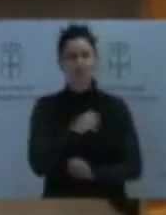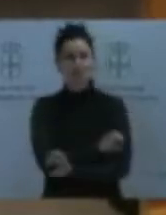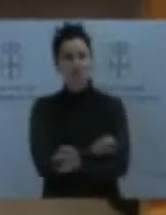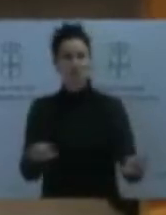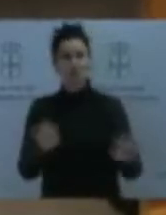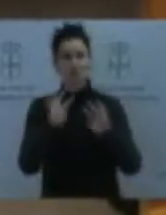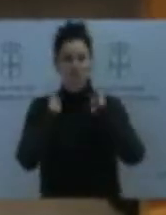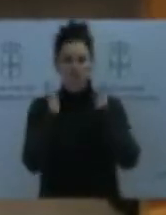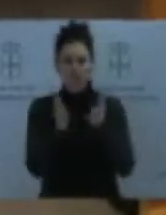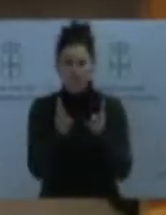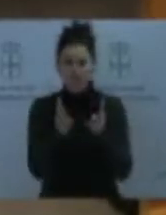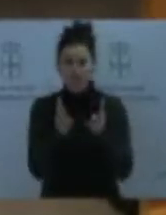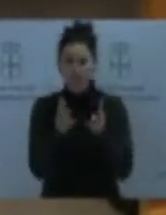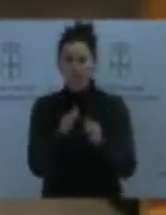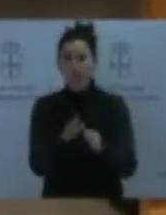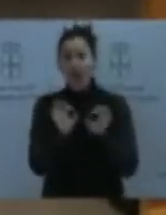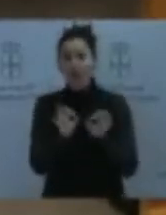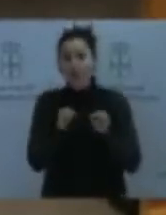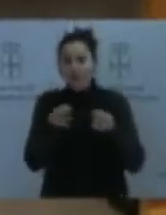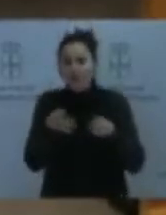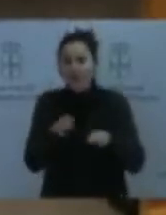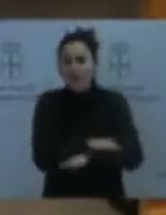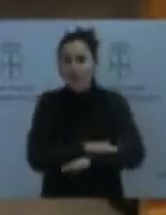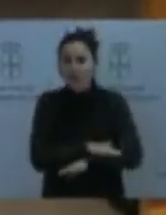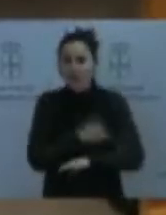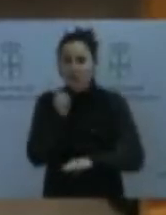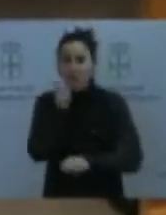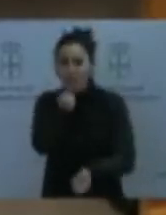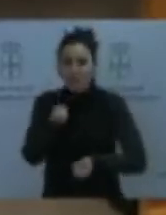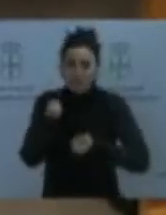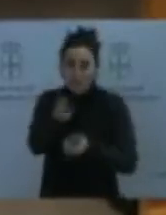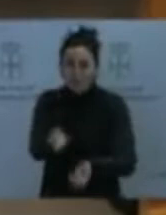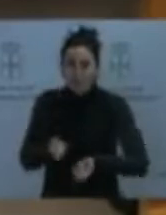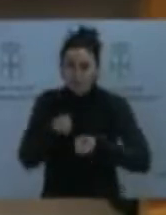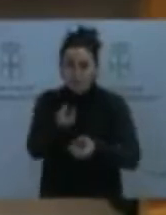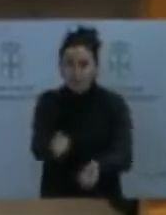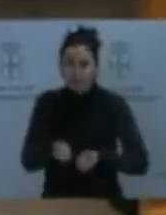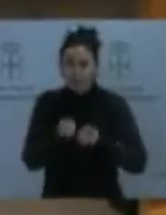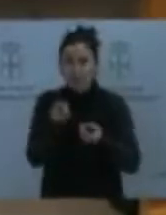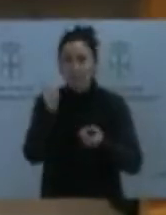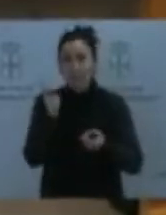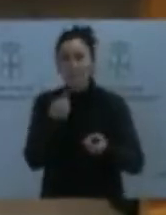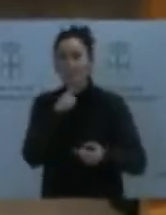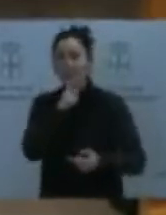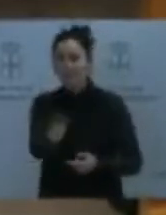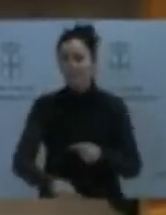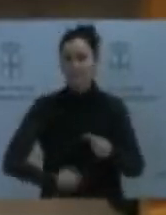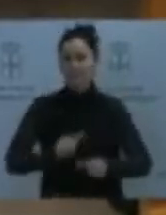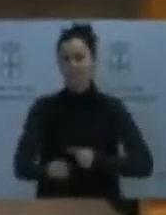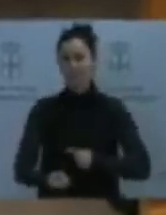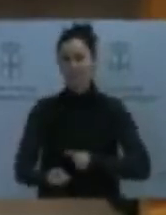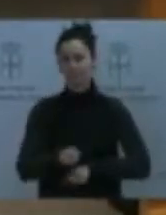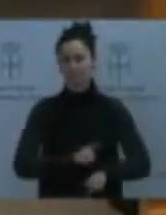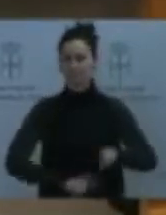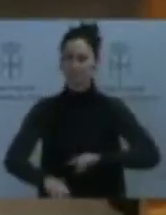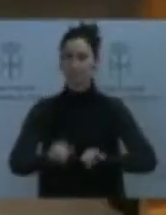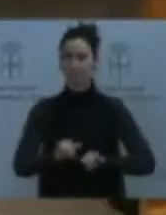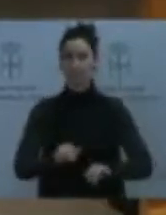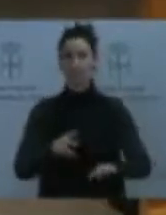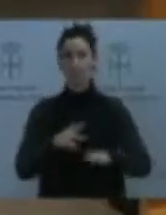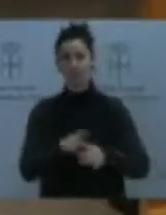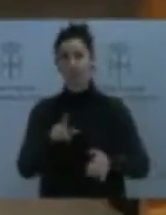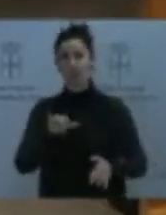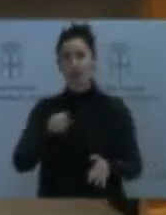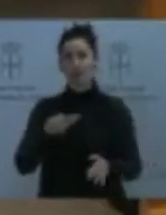el anuncio de la tempestad. Hablamos de especulación en torno a las acciones. Lo mismo que sufrió Liberbank, está sufriéndolo Duro Felguera